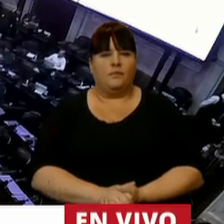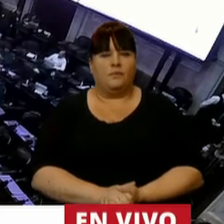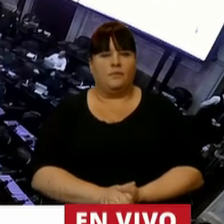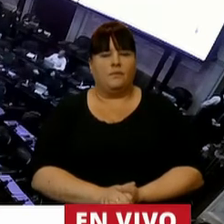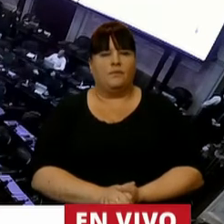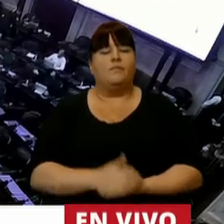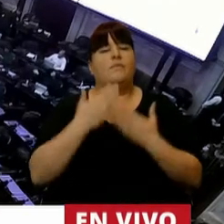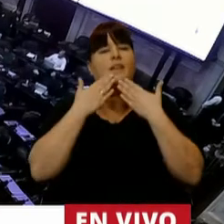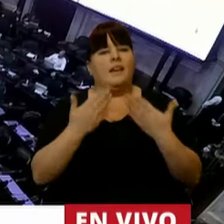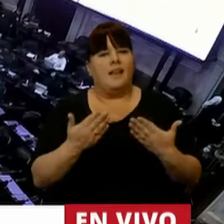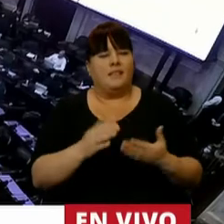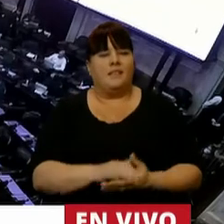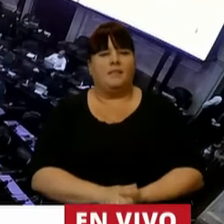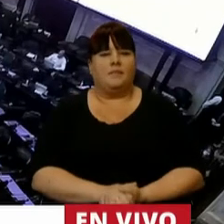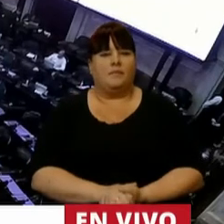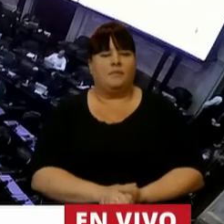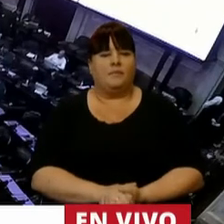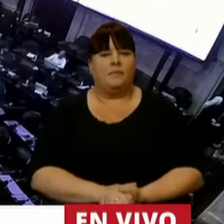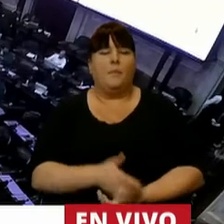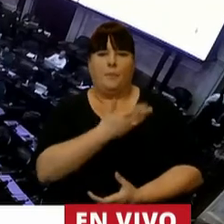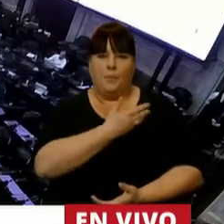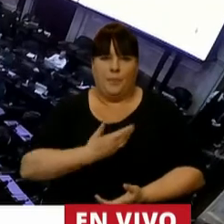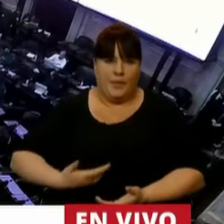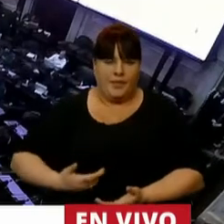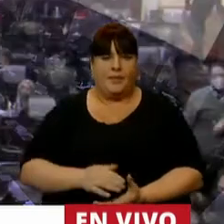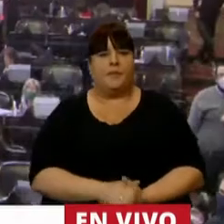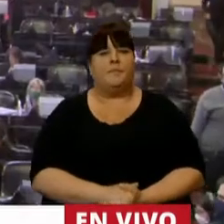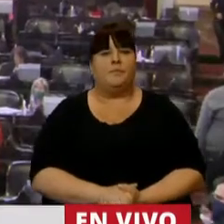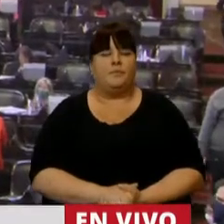Gracias, señor presidente.